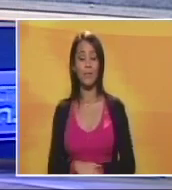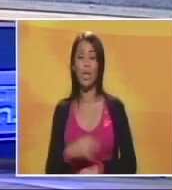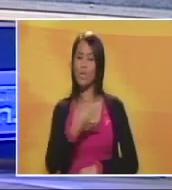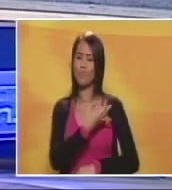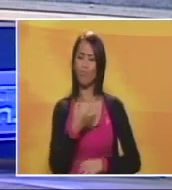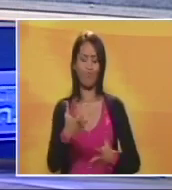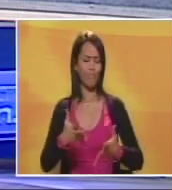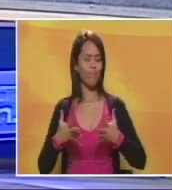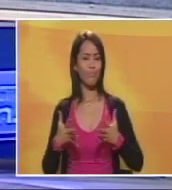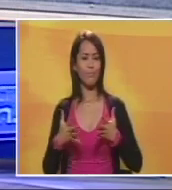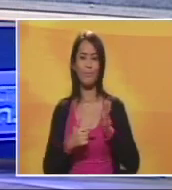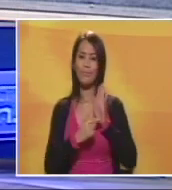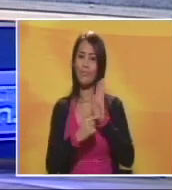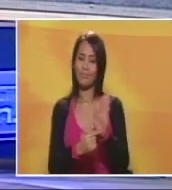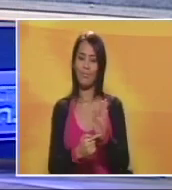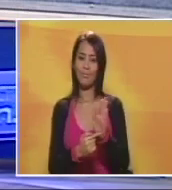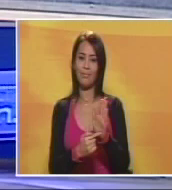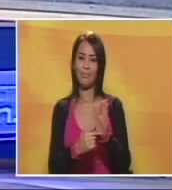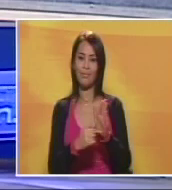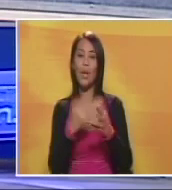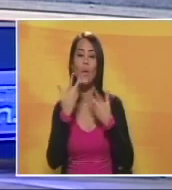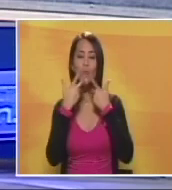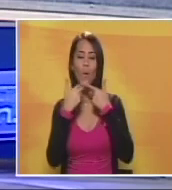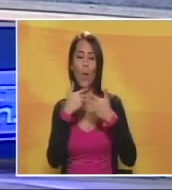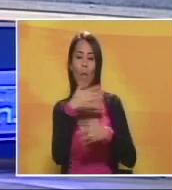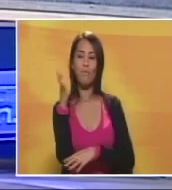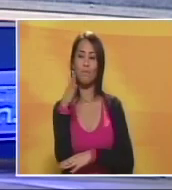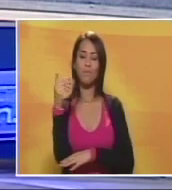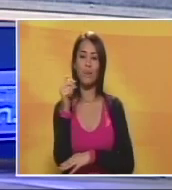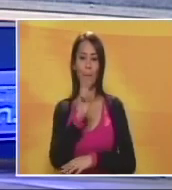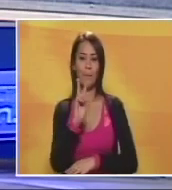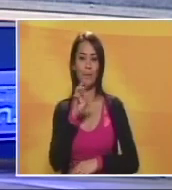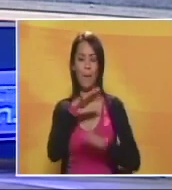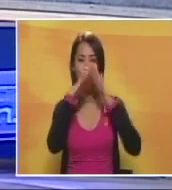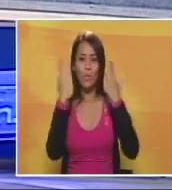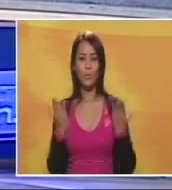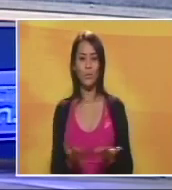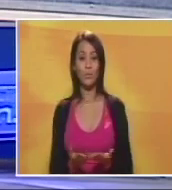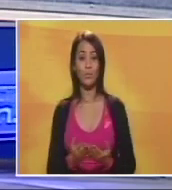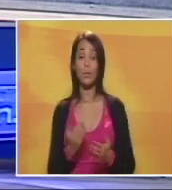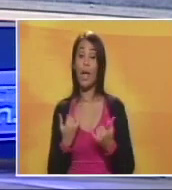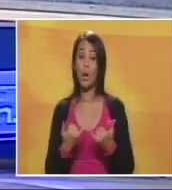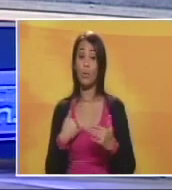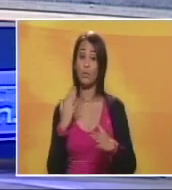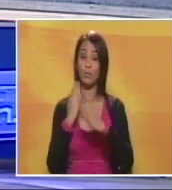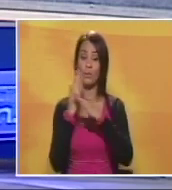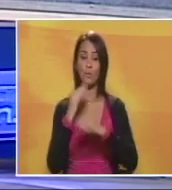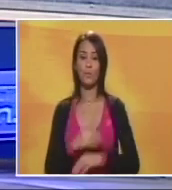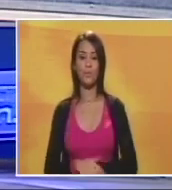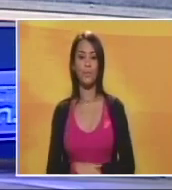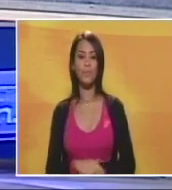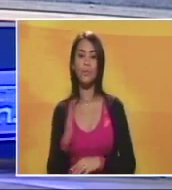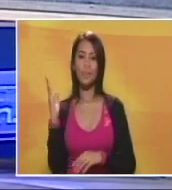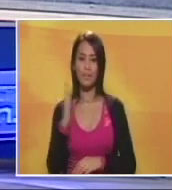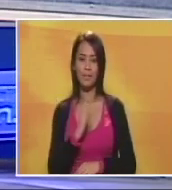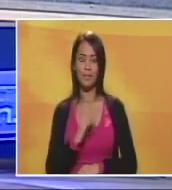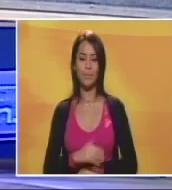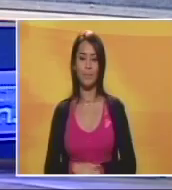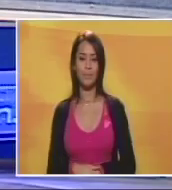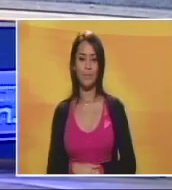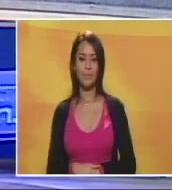que representa el tricolor venezolano en el mundo. Amigos, momento de hacer nuestra primera pausa. A